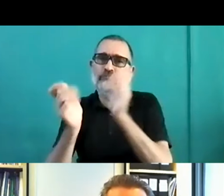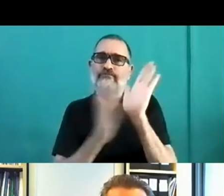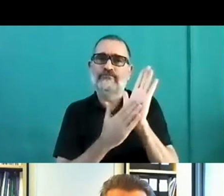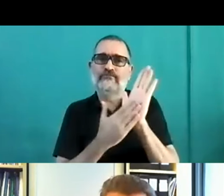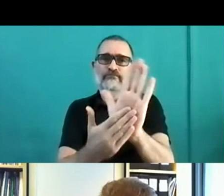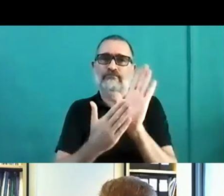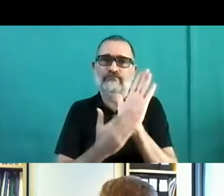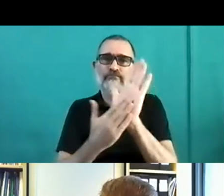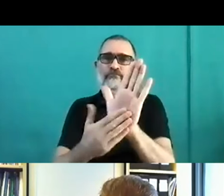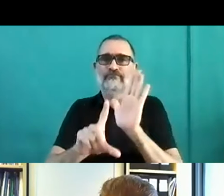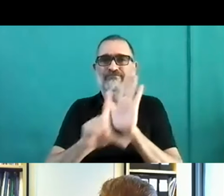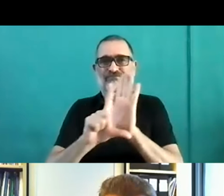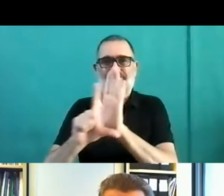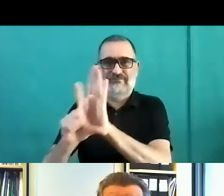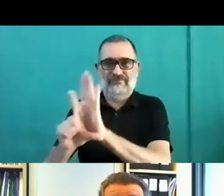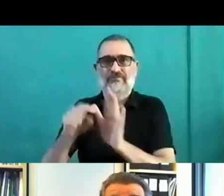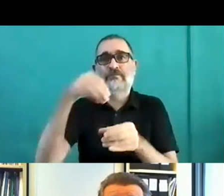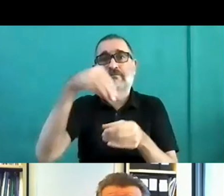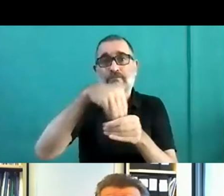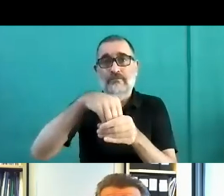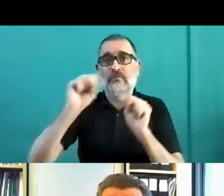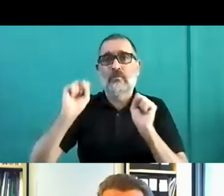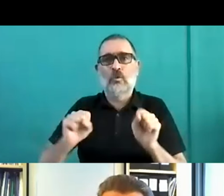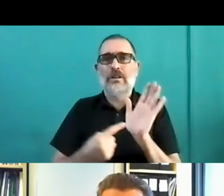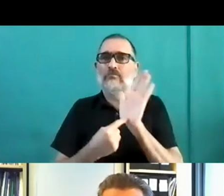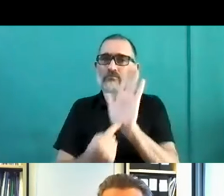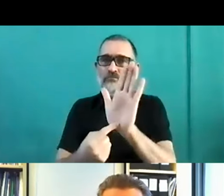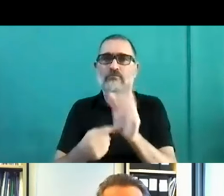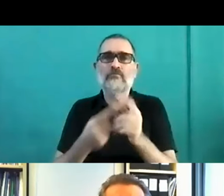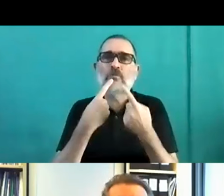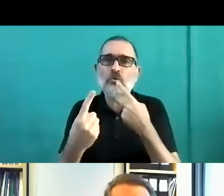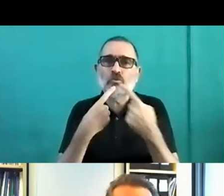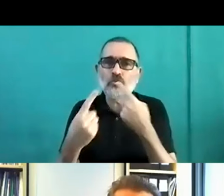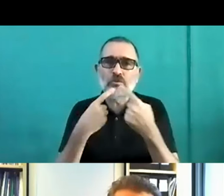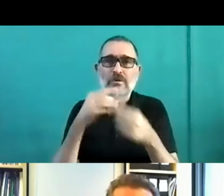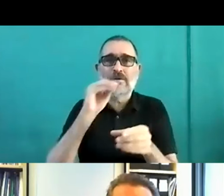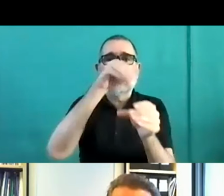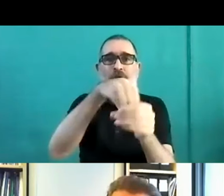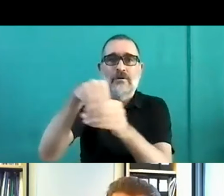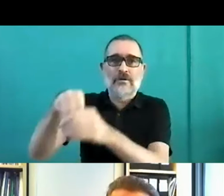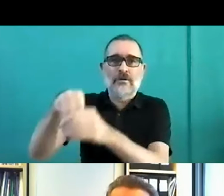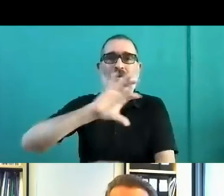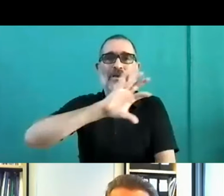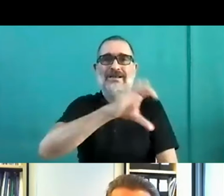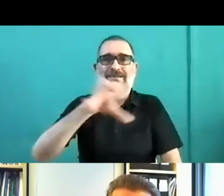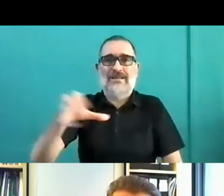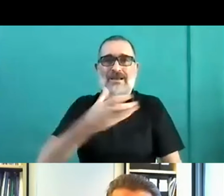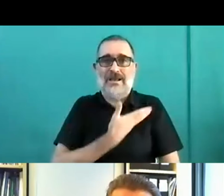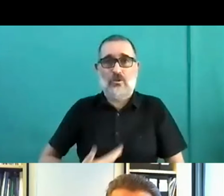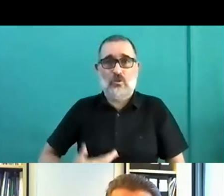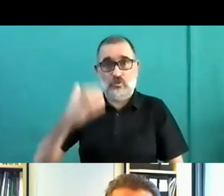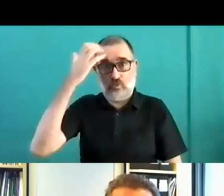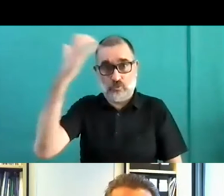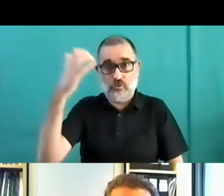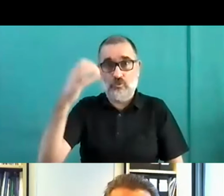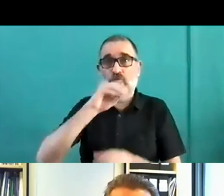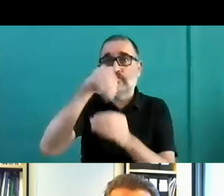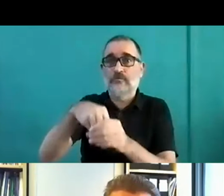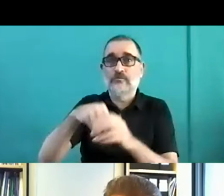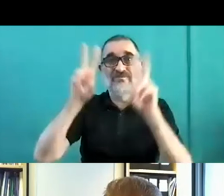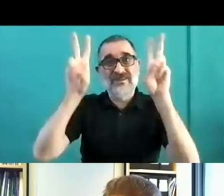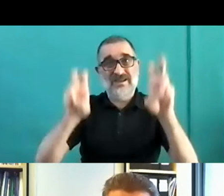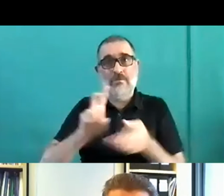otros trastornos neurológicos. Este es un proceso en marcha en el cual la OPS y muchos gobiernos estamos colaborando